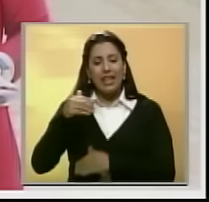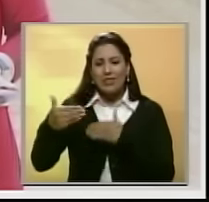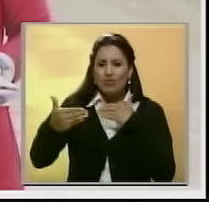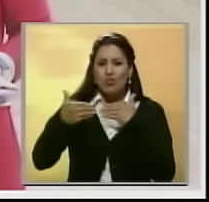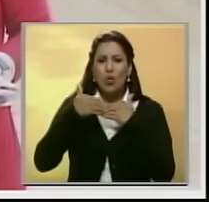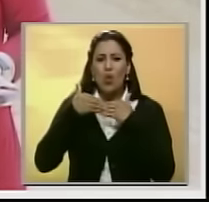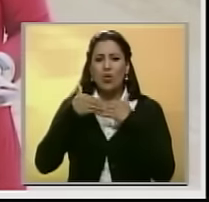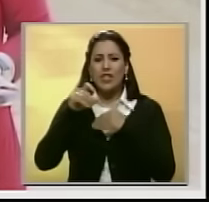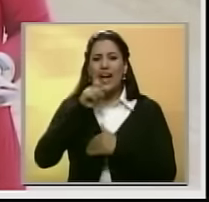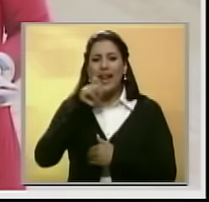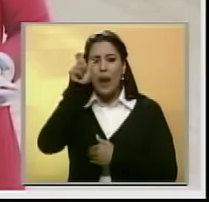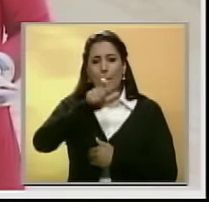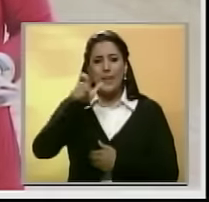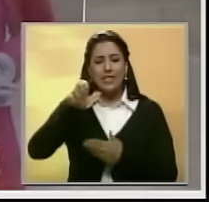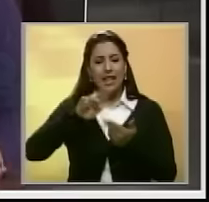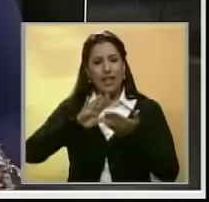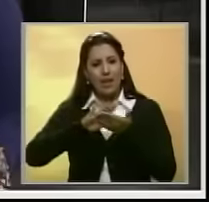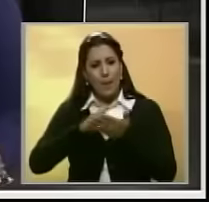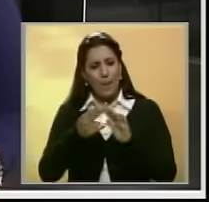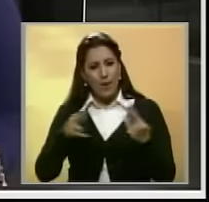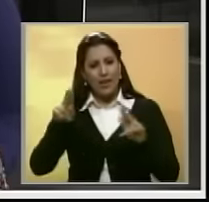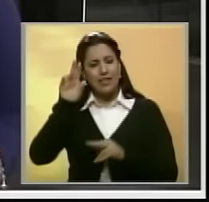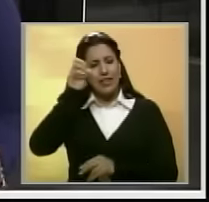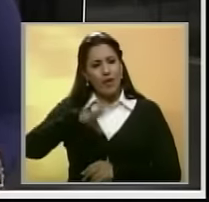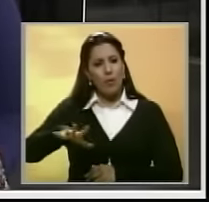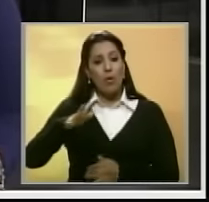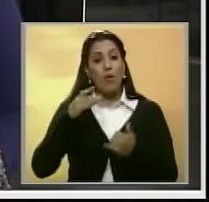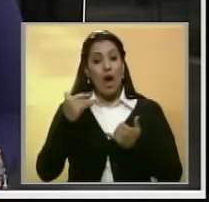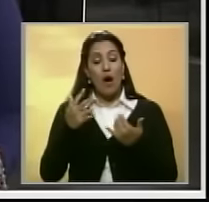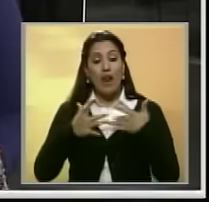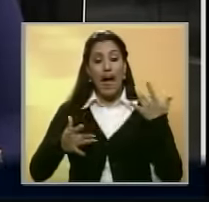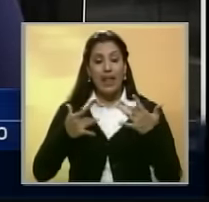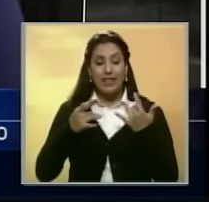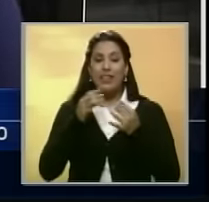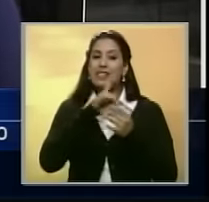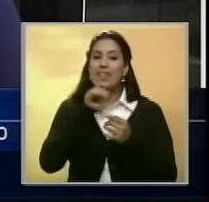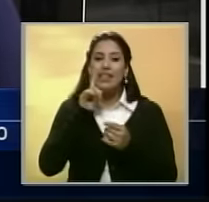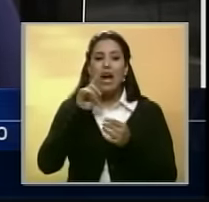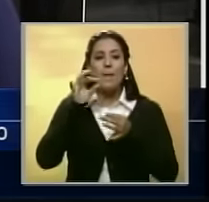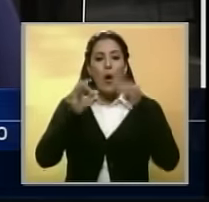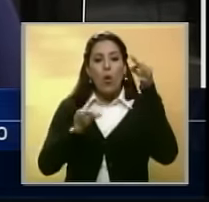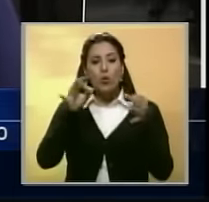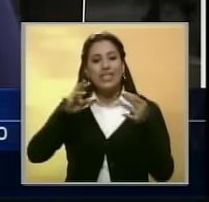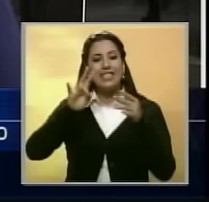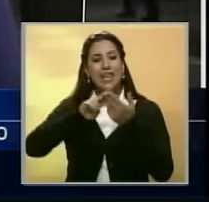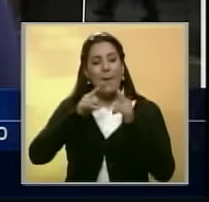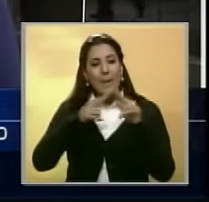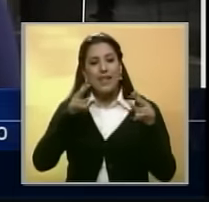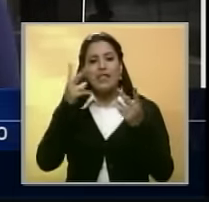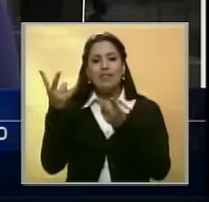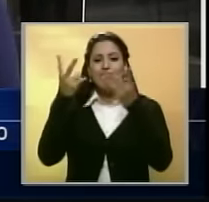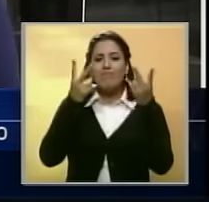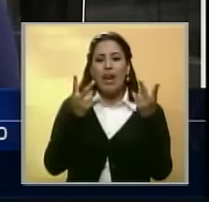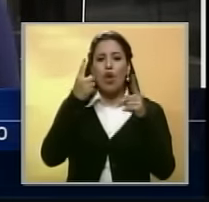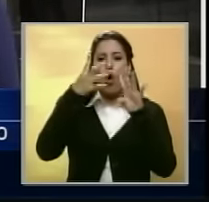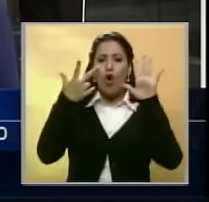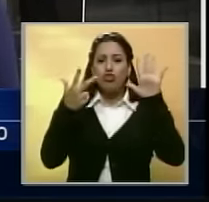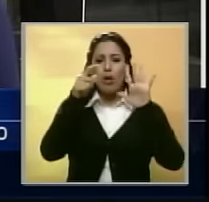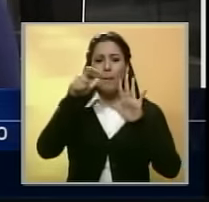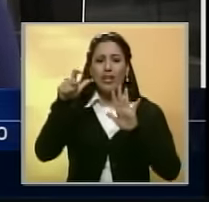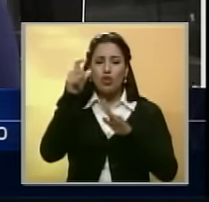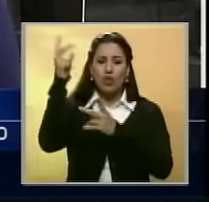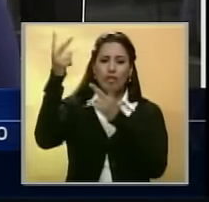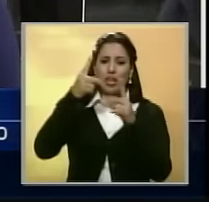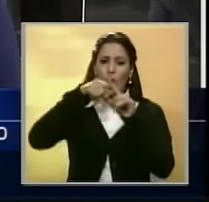atentado contra la soberanía popular. La actividad de reparación, justicia y paz, que cuenta con 8 invitados internacionales, se